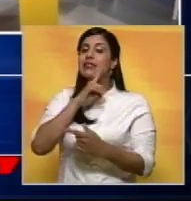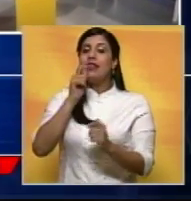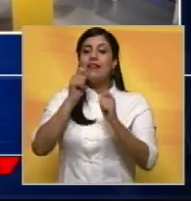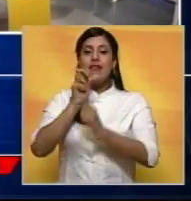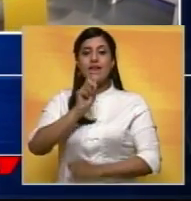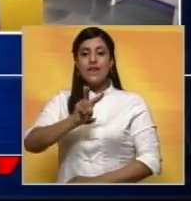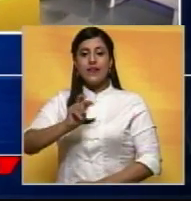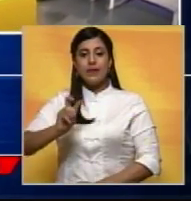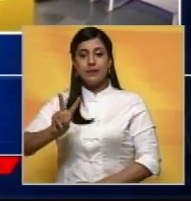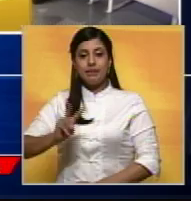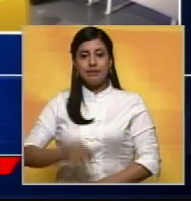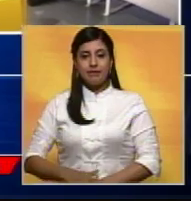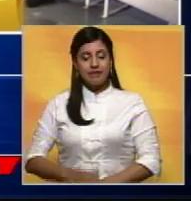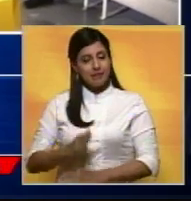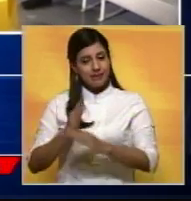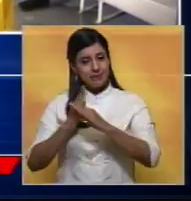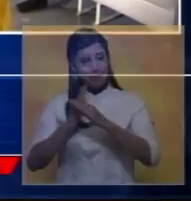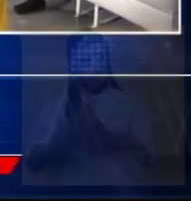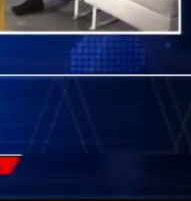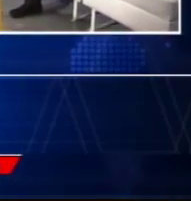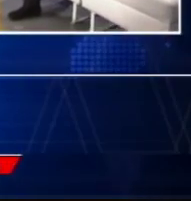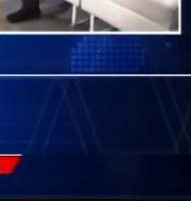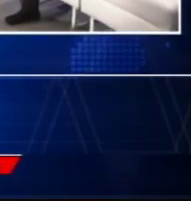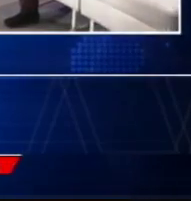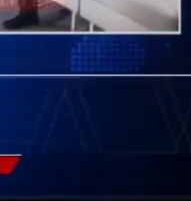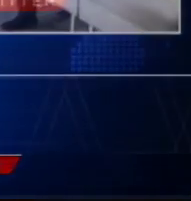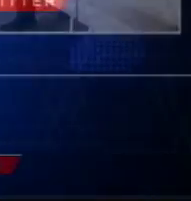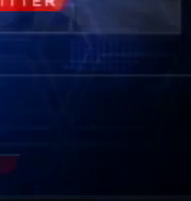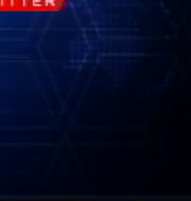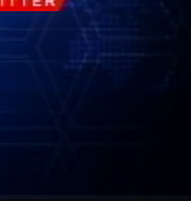etiqueta Entrevista BB. Ya venimos.